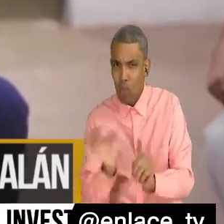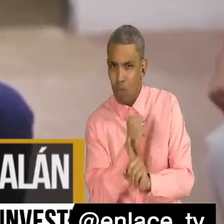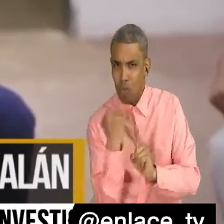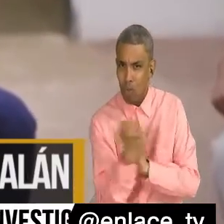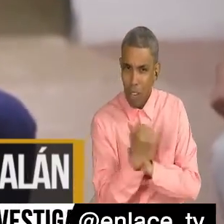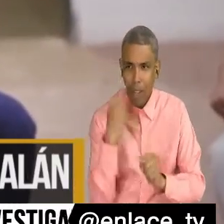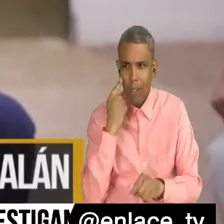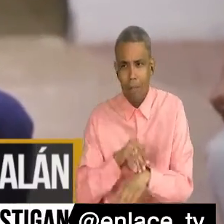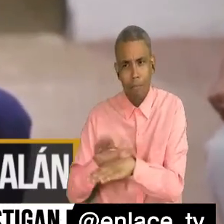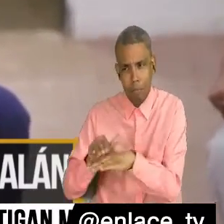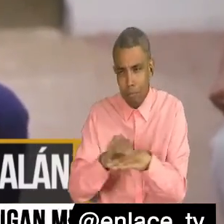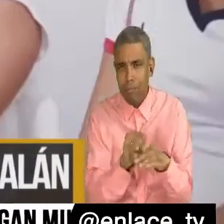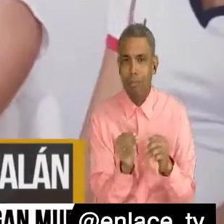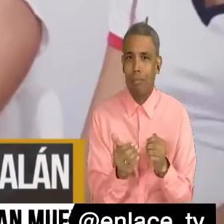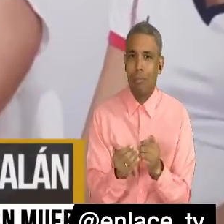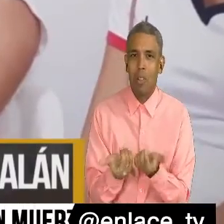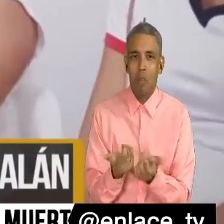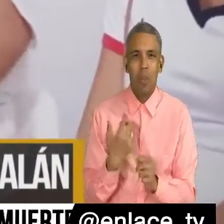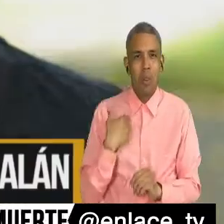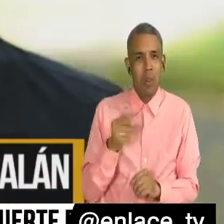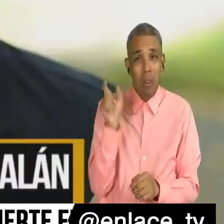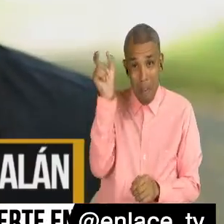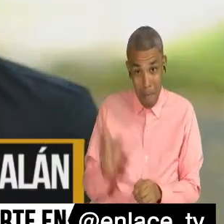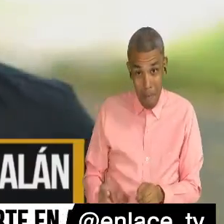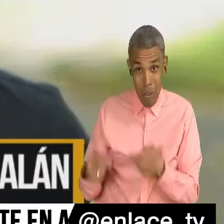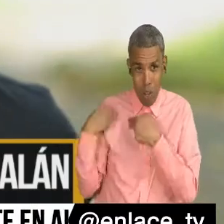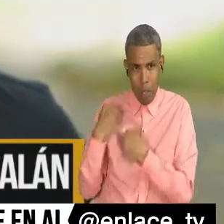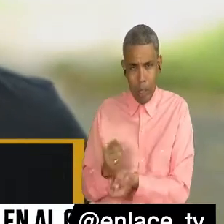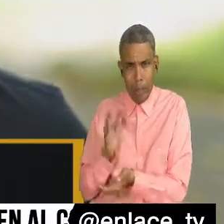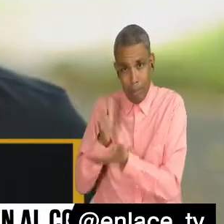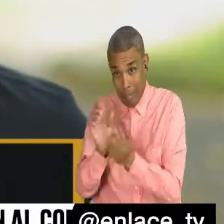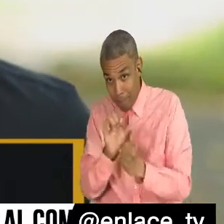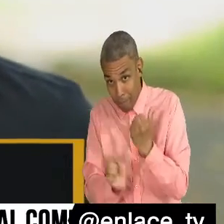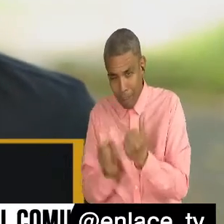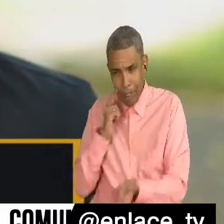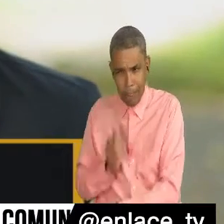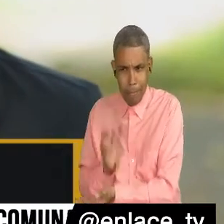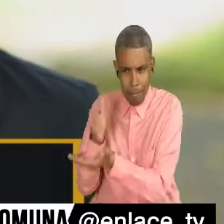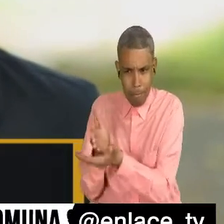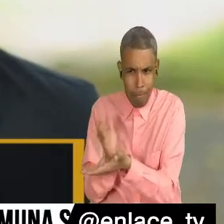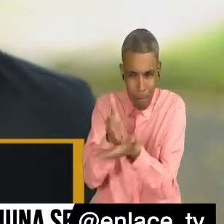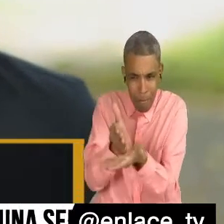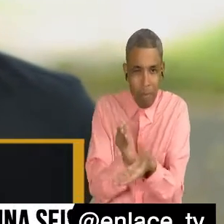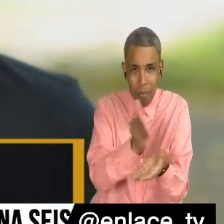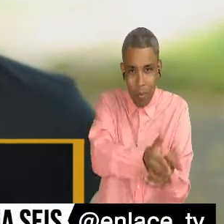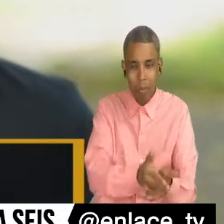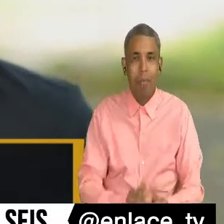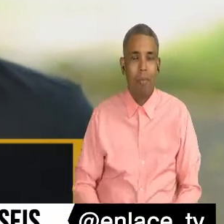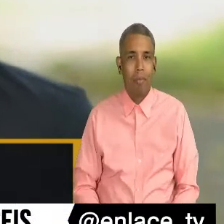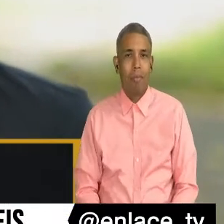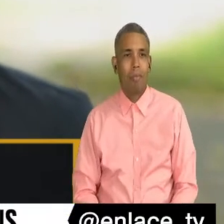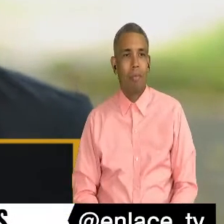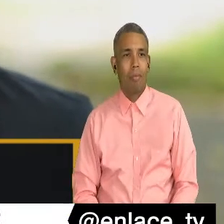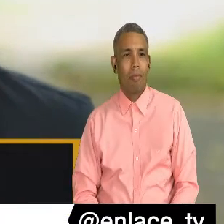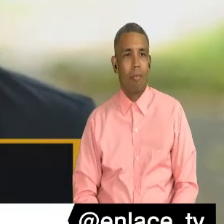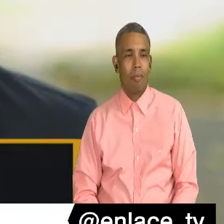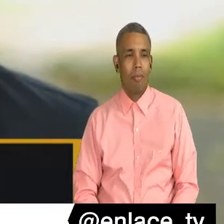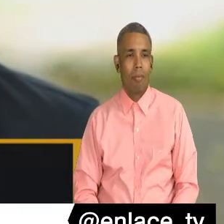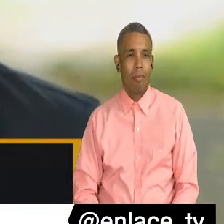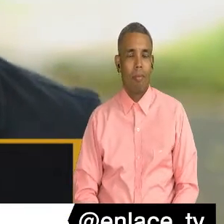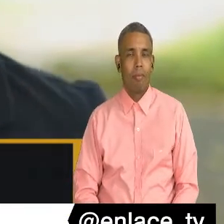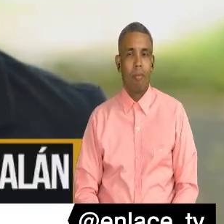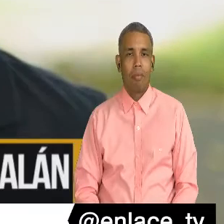programa comunitario Personero en su Casa. Bueno, tuvimos una muy buena primera entrega del programa Personero en su